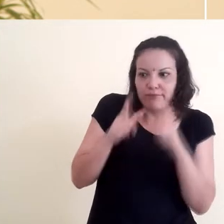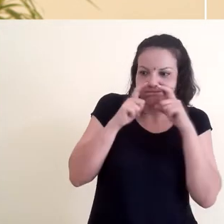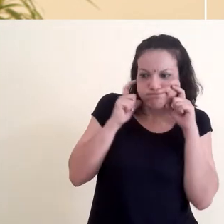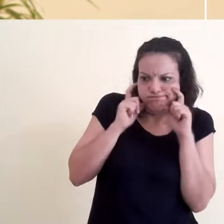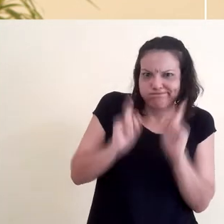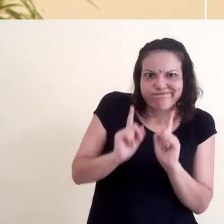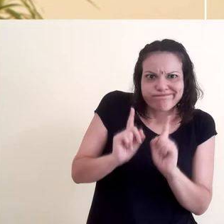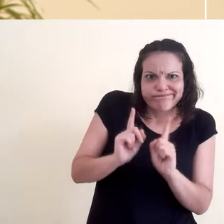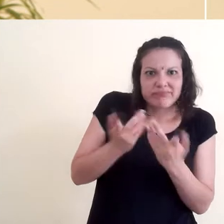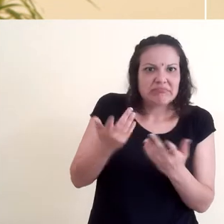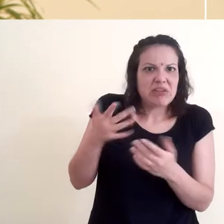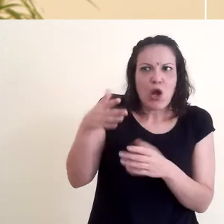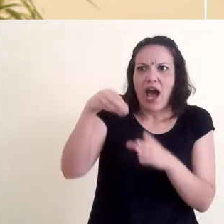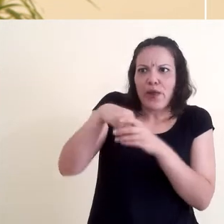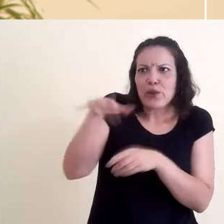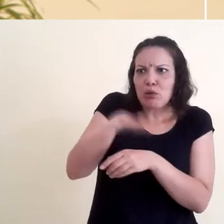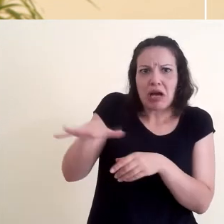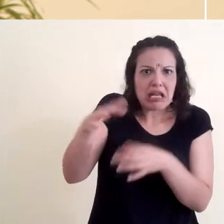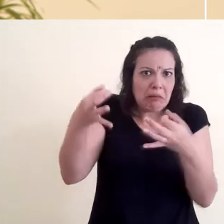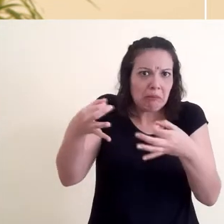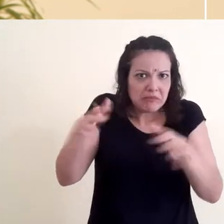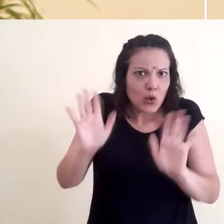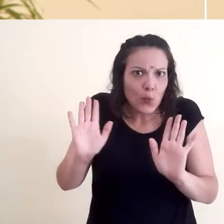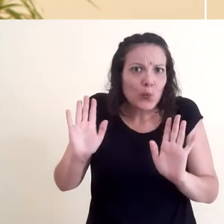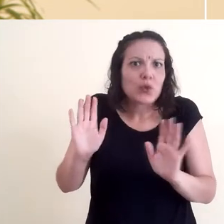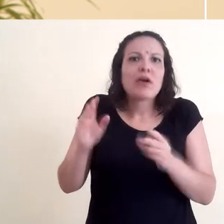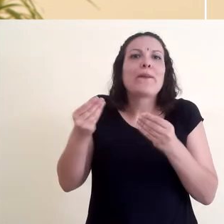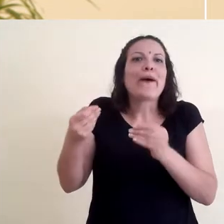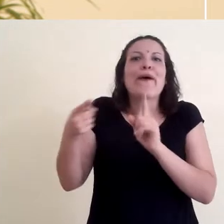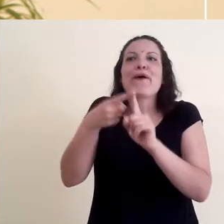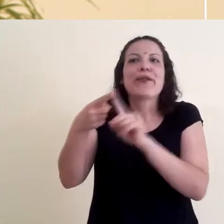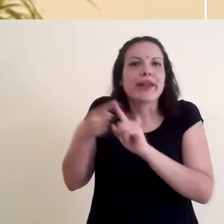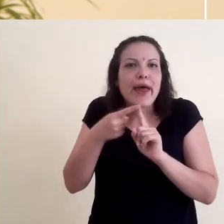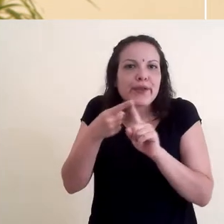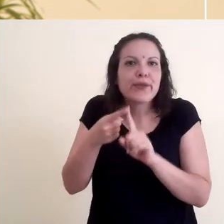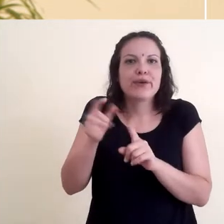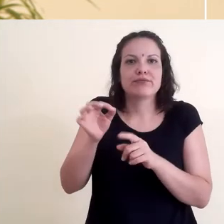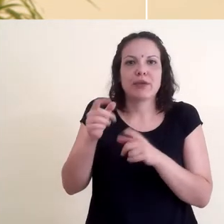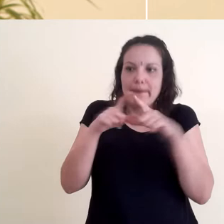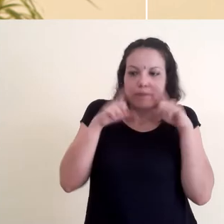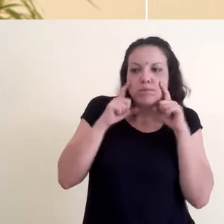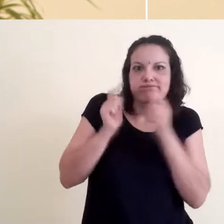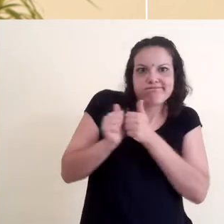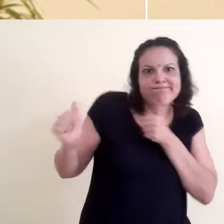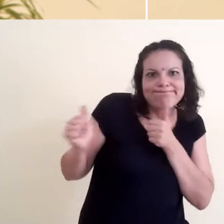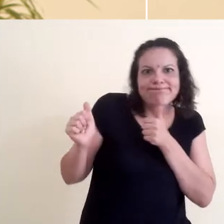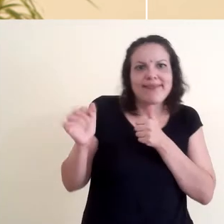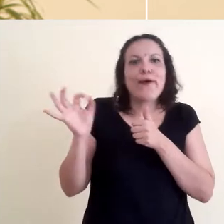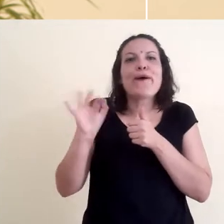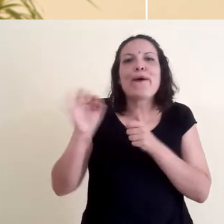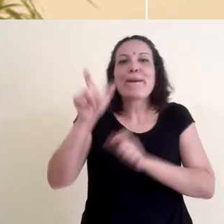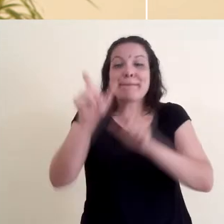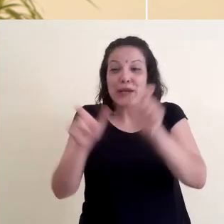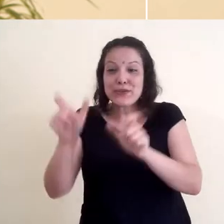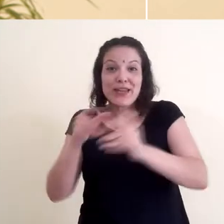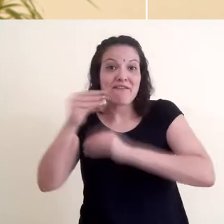el tapabocas en lugares en donde es seguro porque son contactos frecuentes o a familiares con